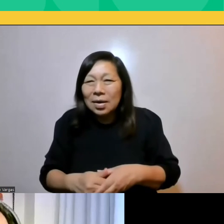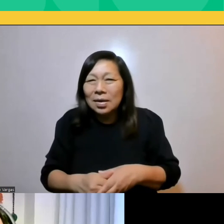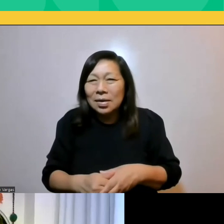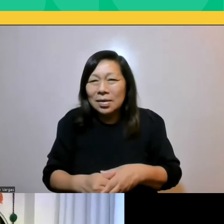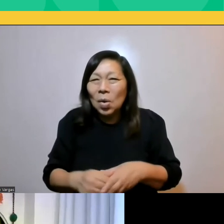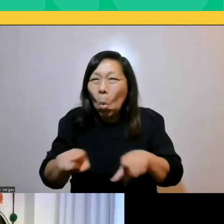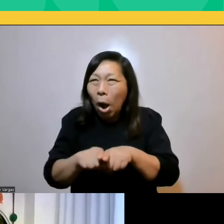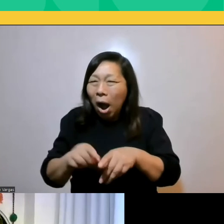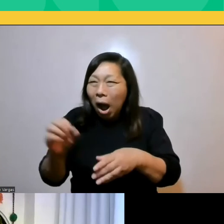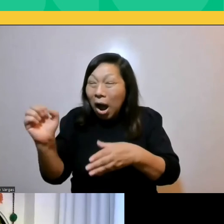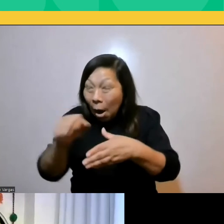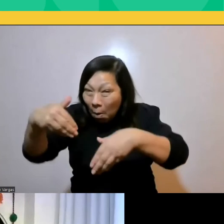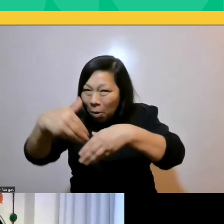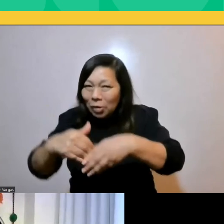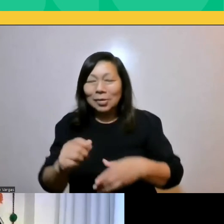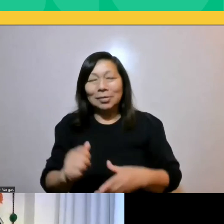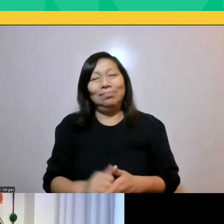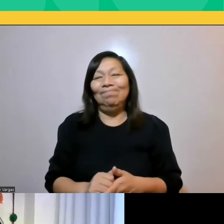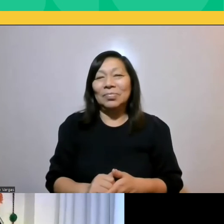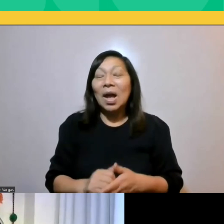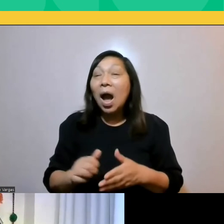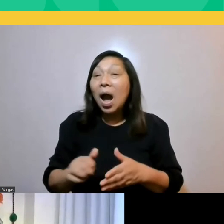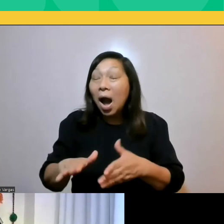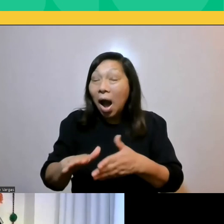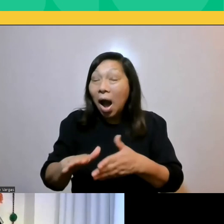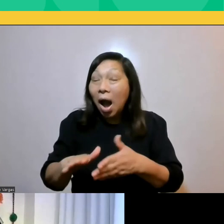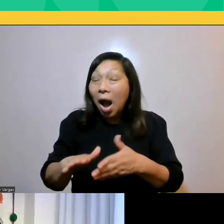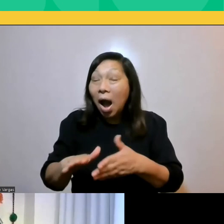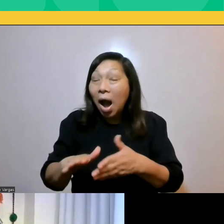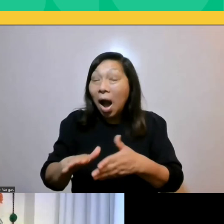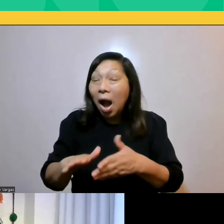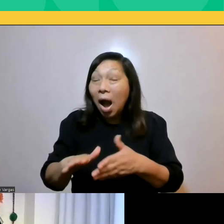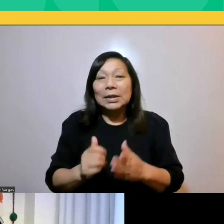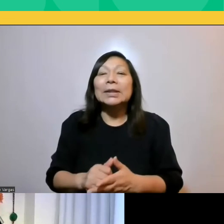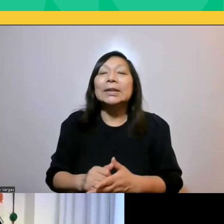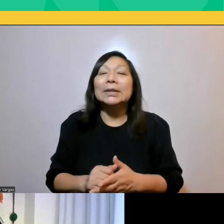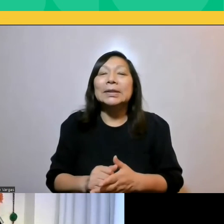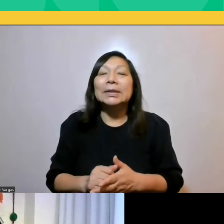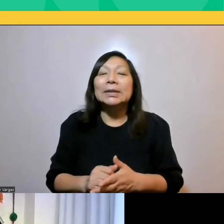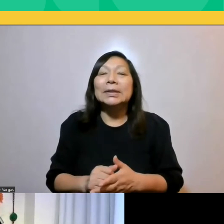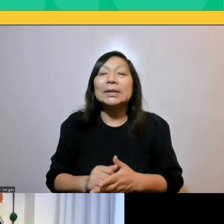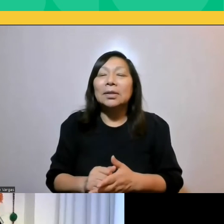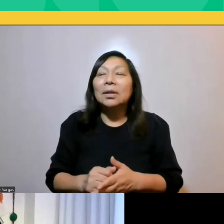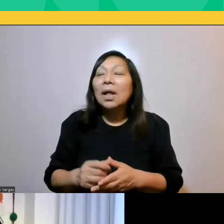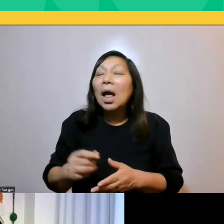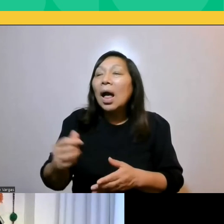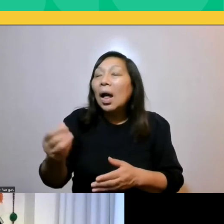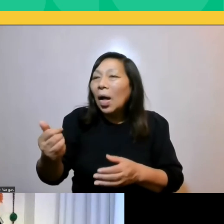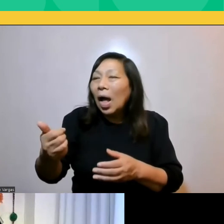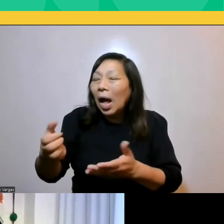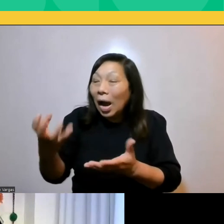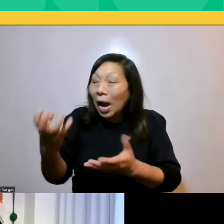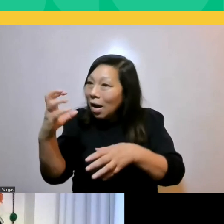tampón. -huh. No, claro. El jabón íntimo adecuado, como les comentaba, es líquido, no es un jabón